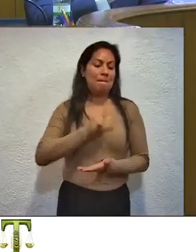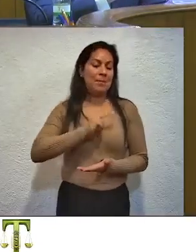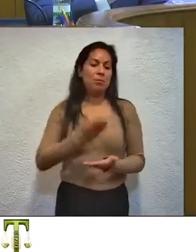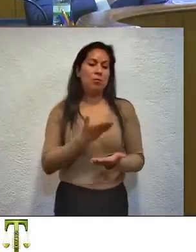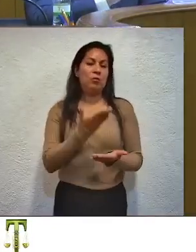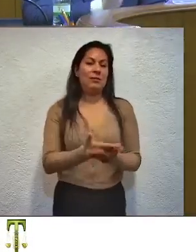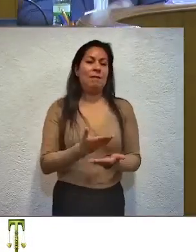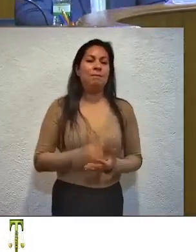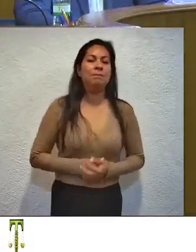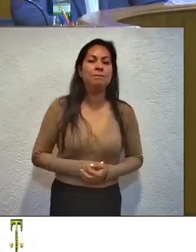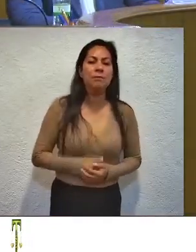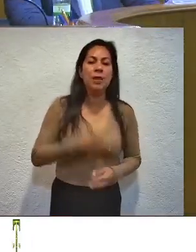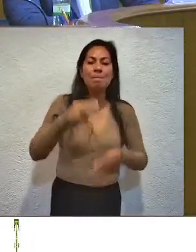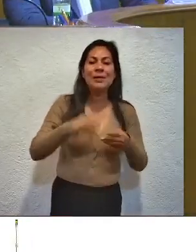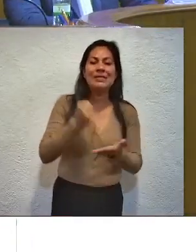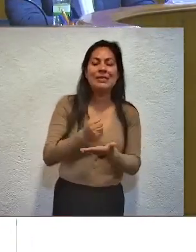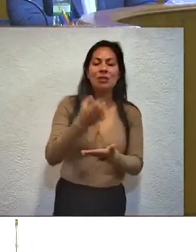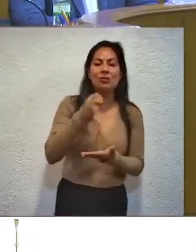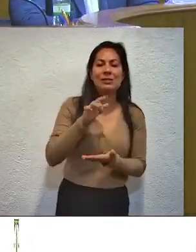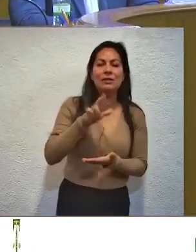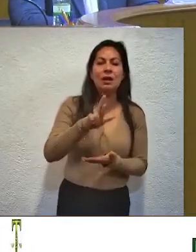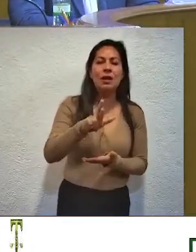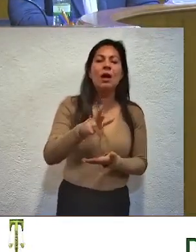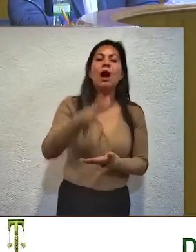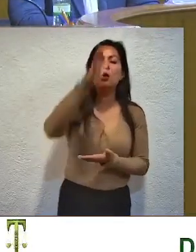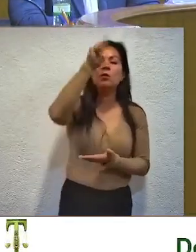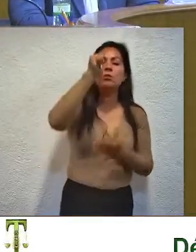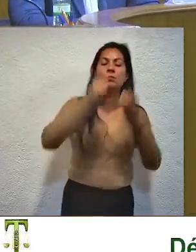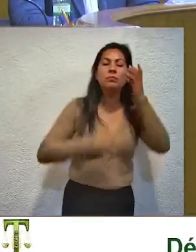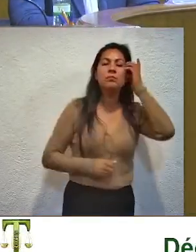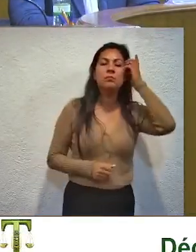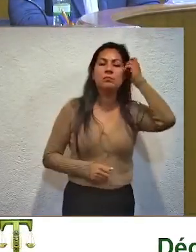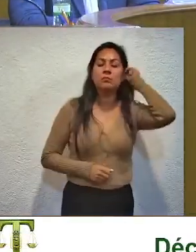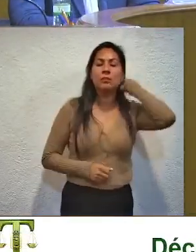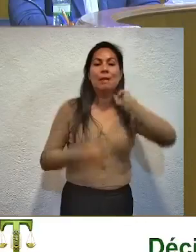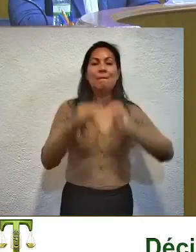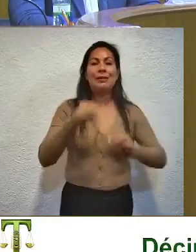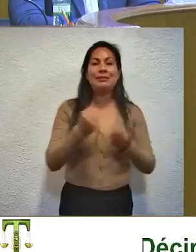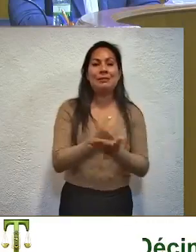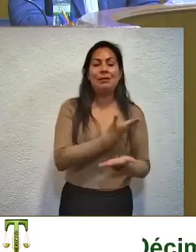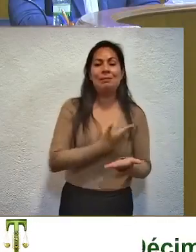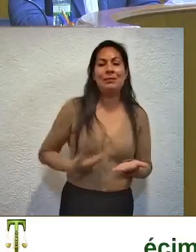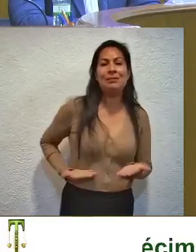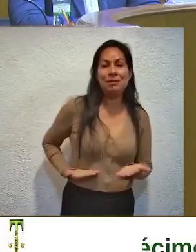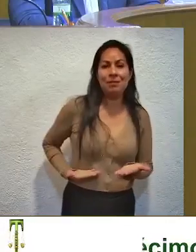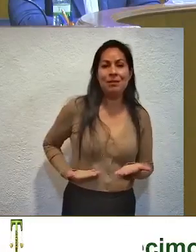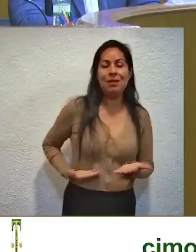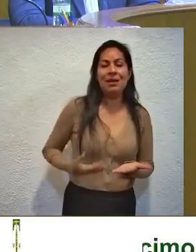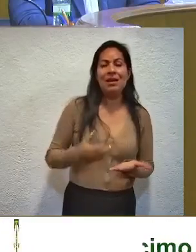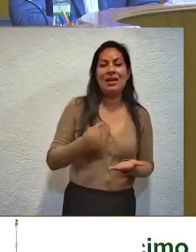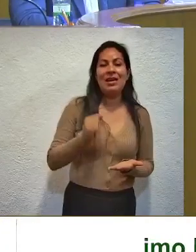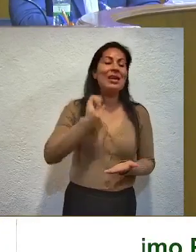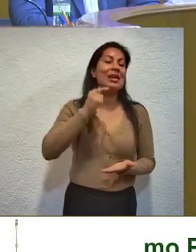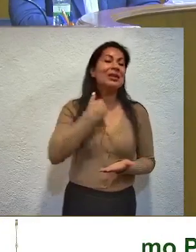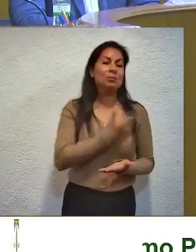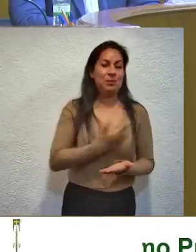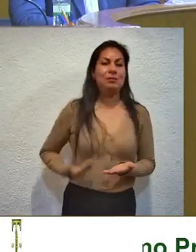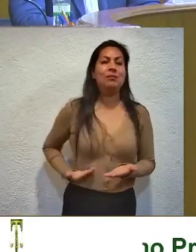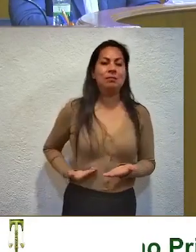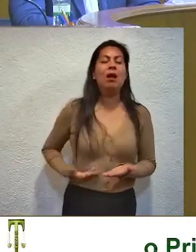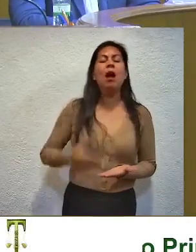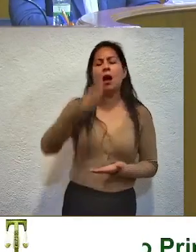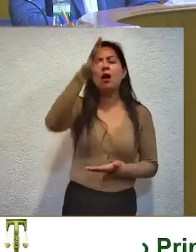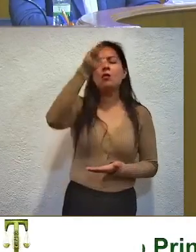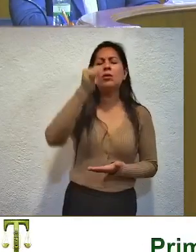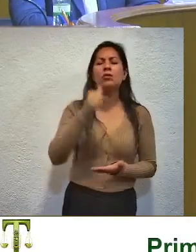de mi ponencia. Magistrado César Salgado Alpizar. A favor. Magistrada Presidenta Evelyn Rodríguez Sinol. A favor del